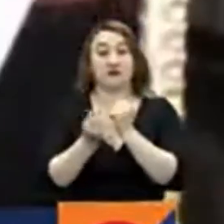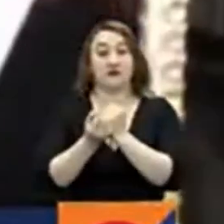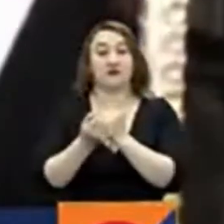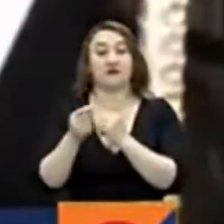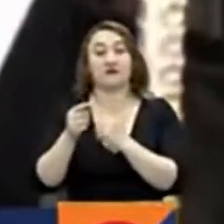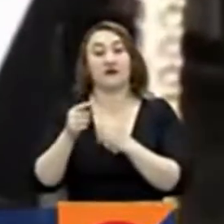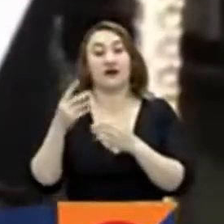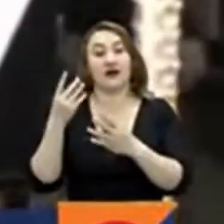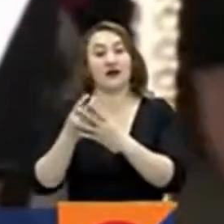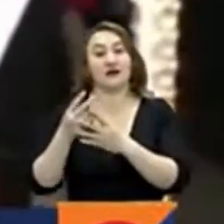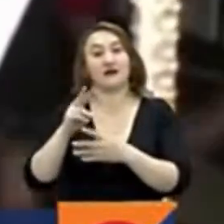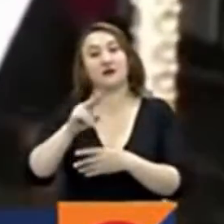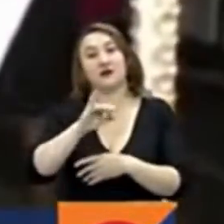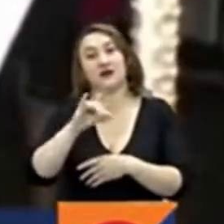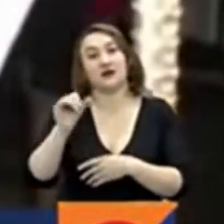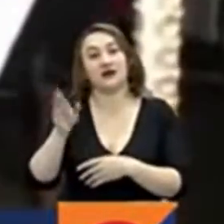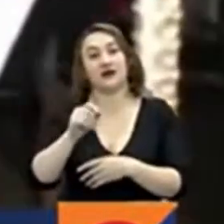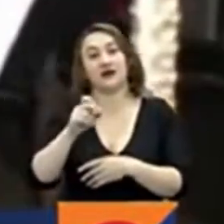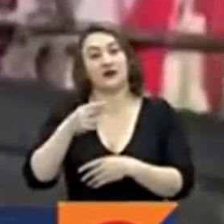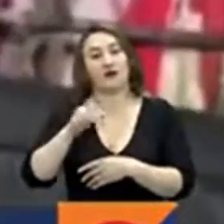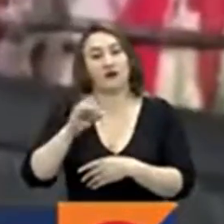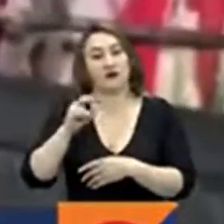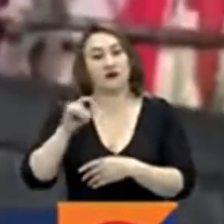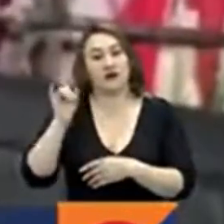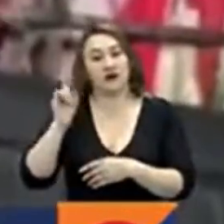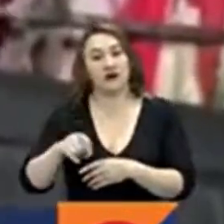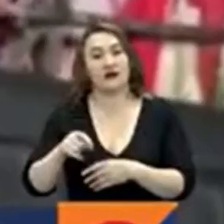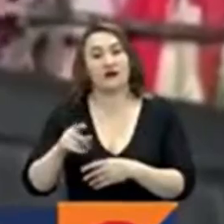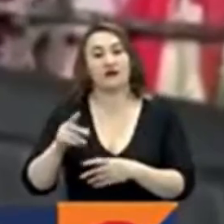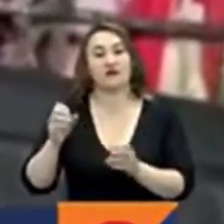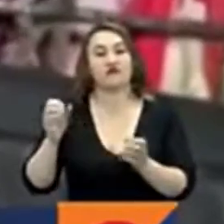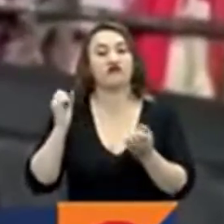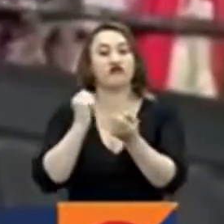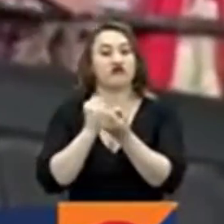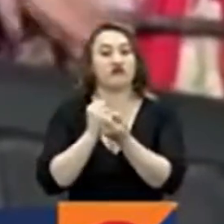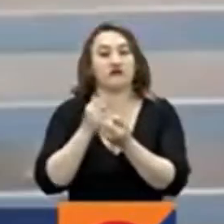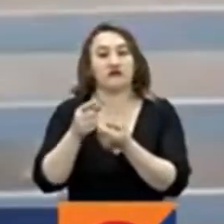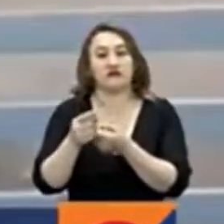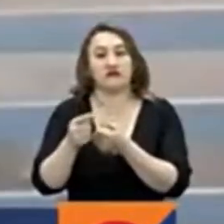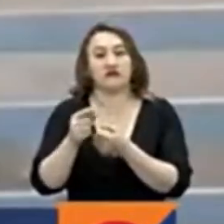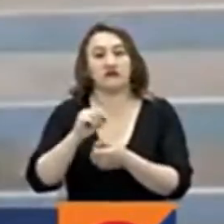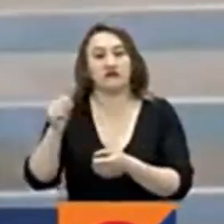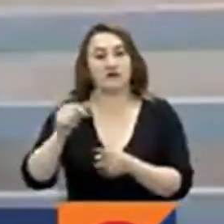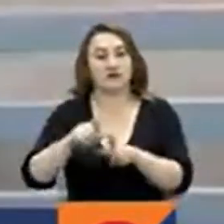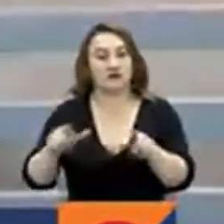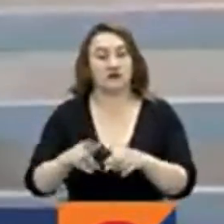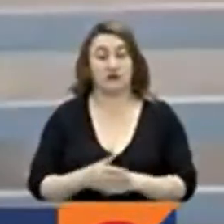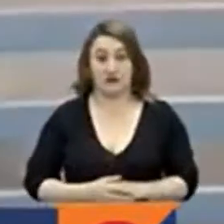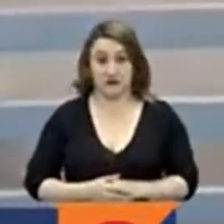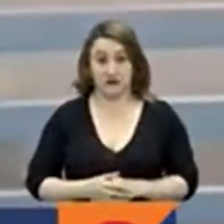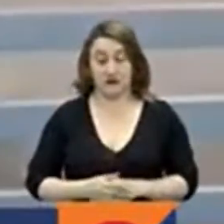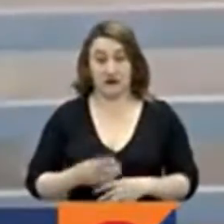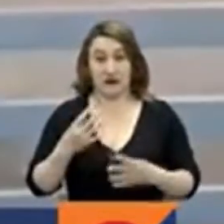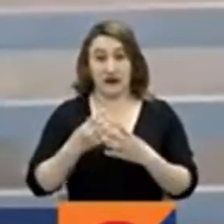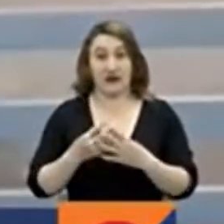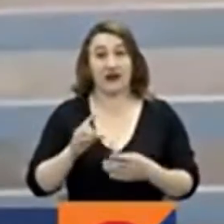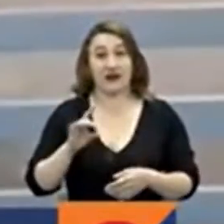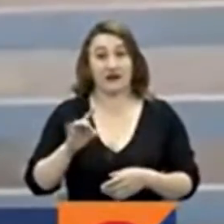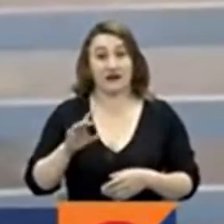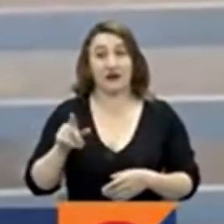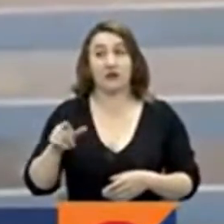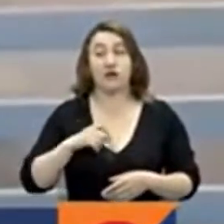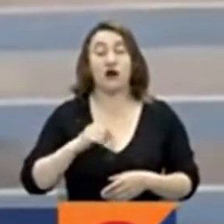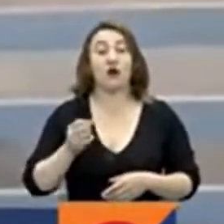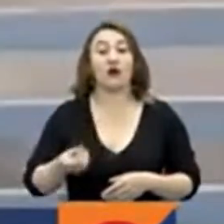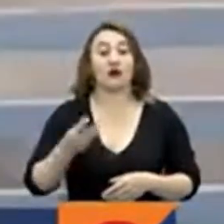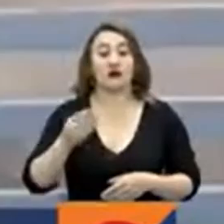debían permanecer en la estación La Flora hasta que se lograra un espacio en un centro de reclusión. Una celda que es para 15. Tenemos 84